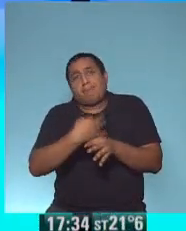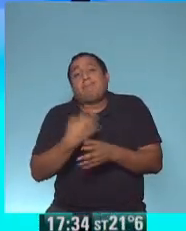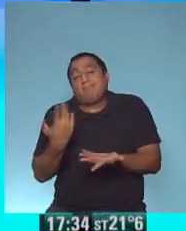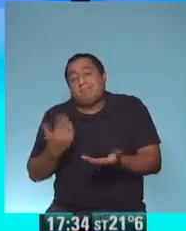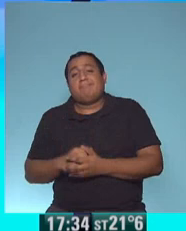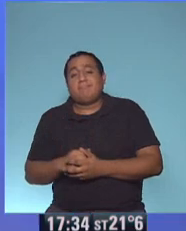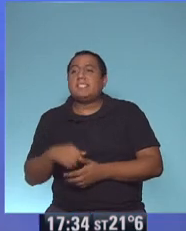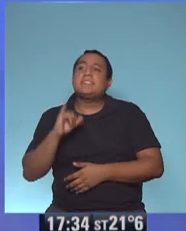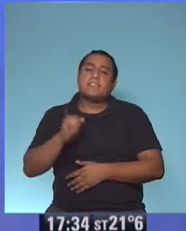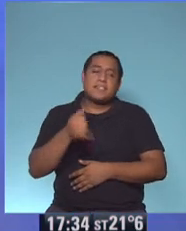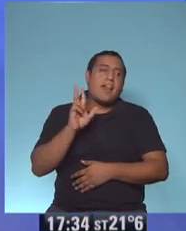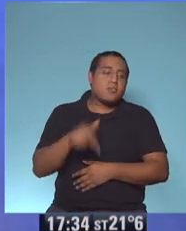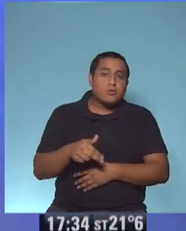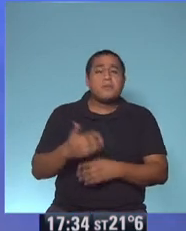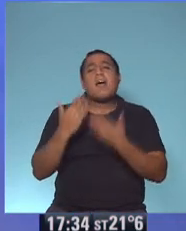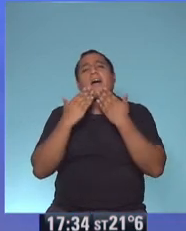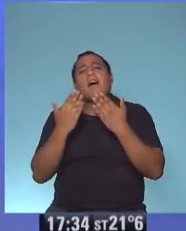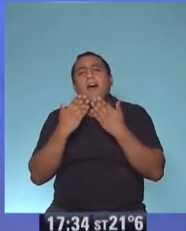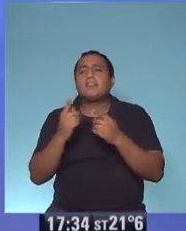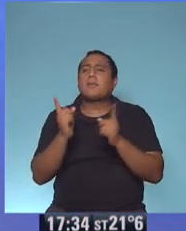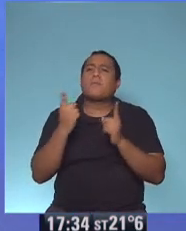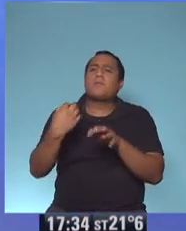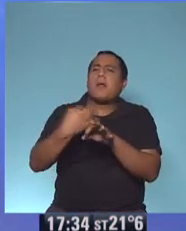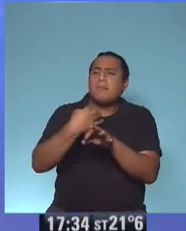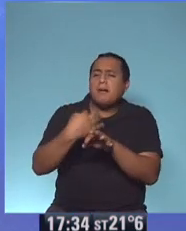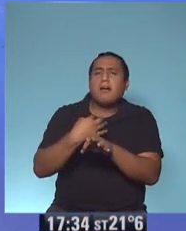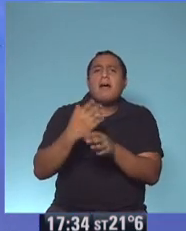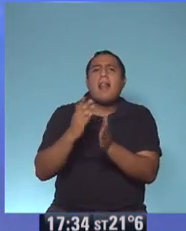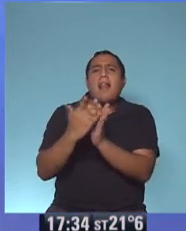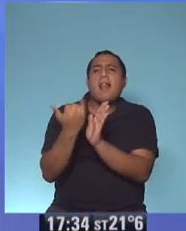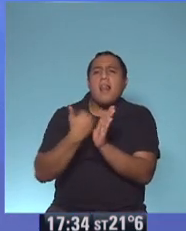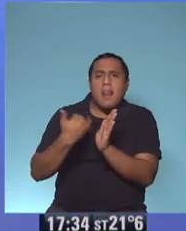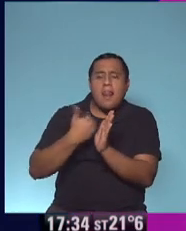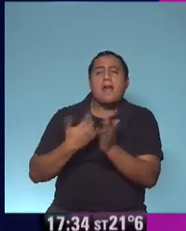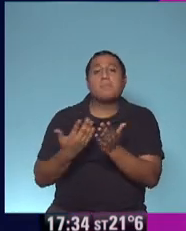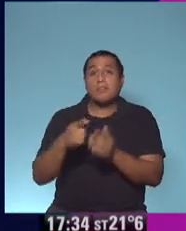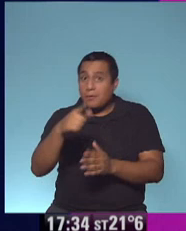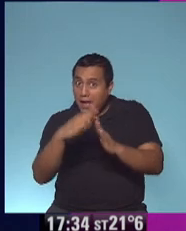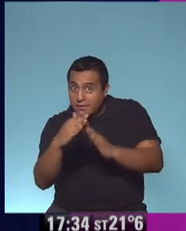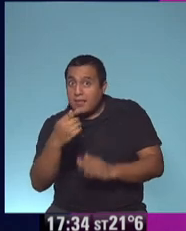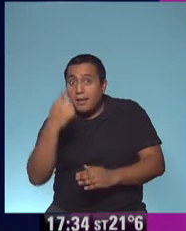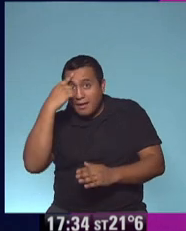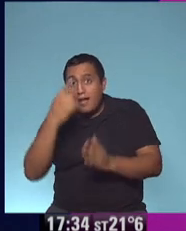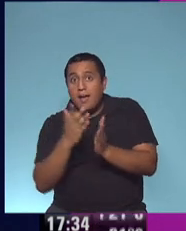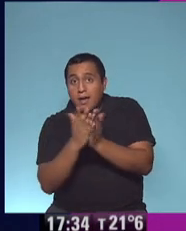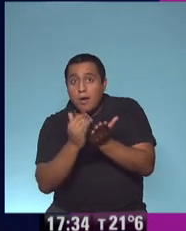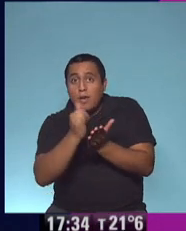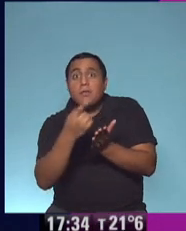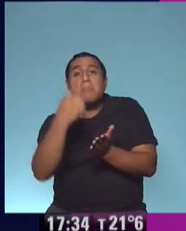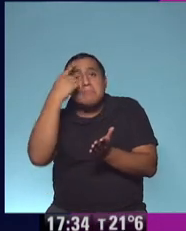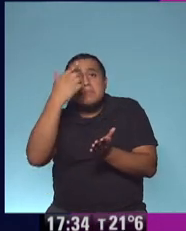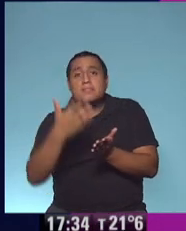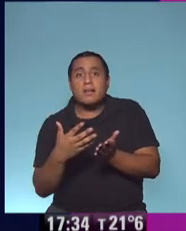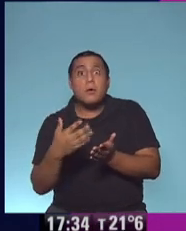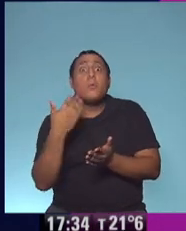Agus. Ay, gracias, señor, por leernos este cuento. Y en casa, ¿qué les pareció el cuento? ¿Saben qué pueden